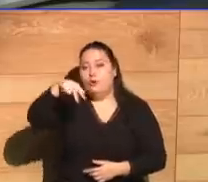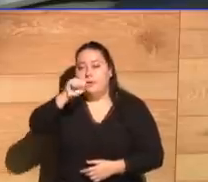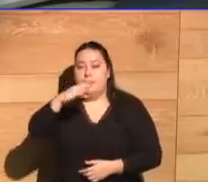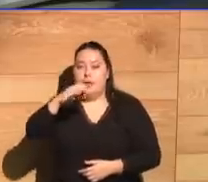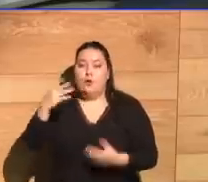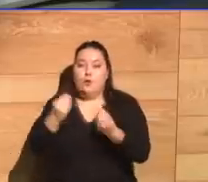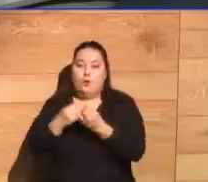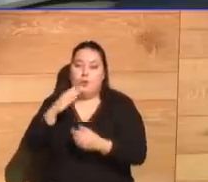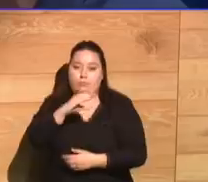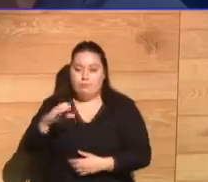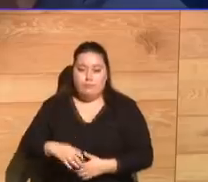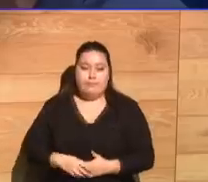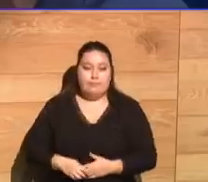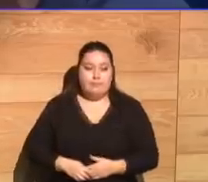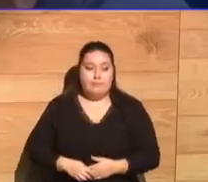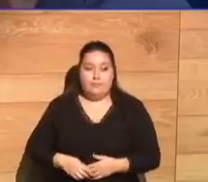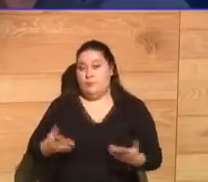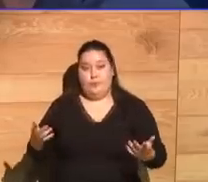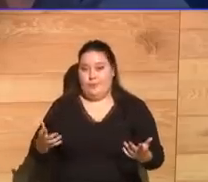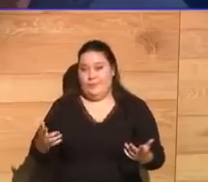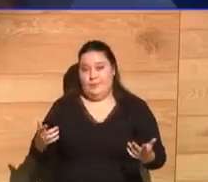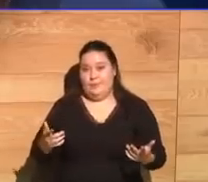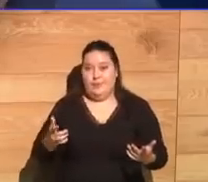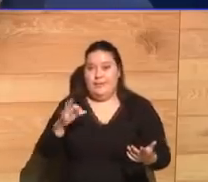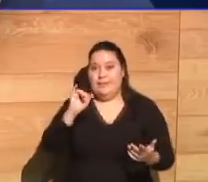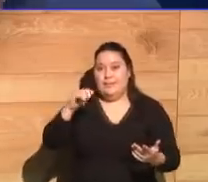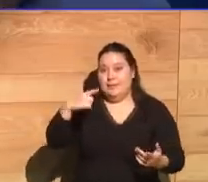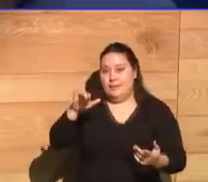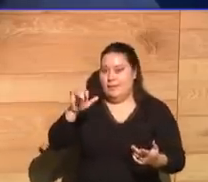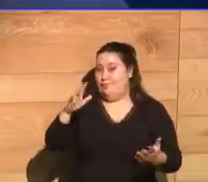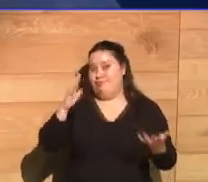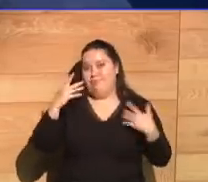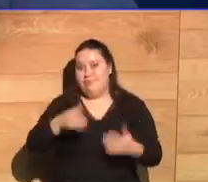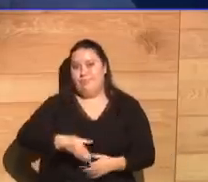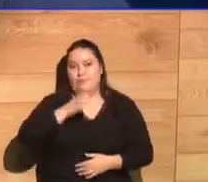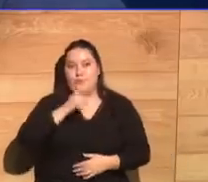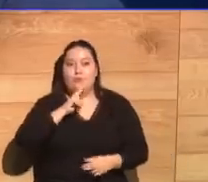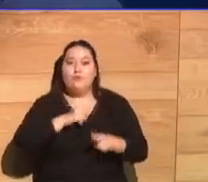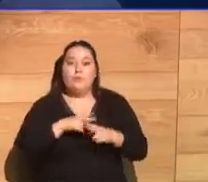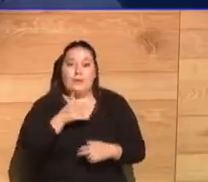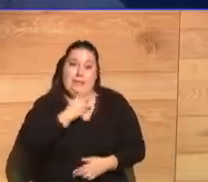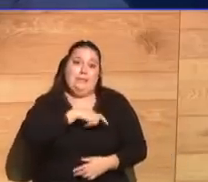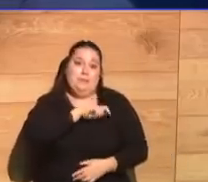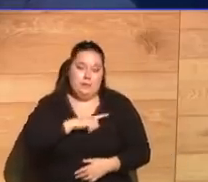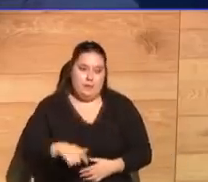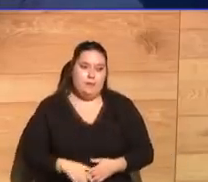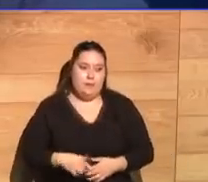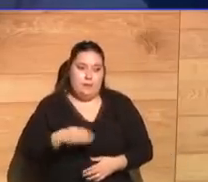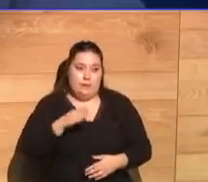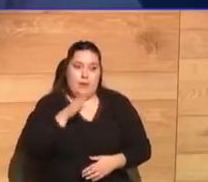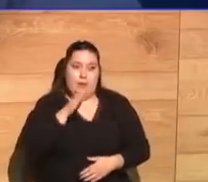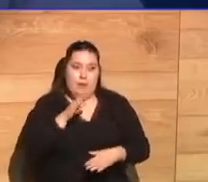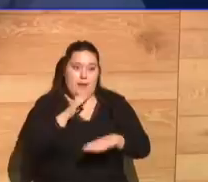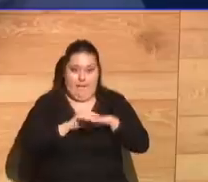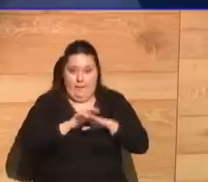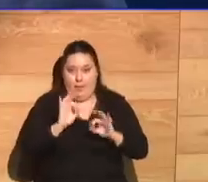con Coca-Cola, se ponía Siguel todo loco, ¿no? Se ponía cieguito. ¿Eso es un España? Se llama España. ¿Pero eso es aquí o allí? Bueno,